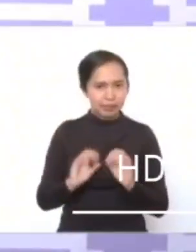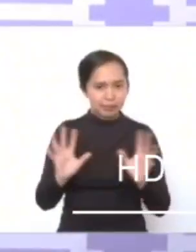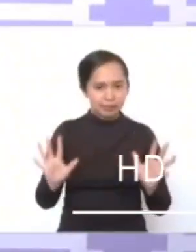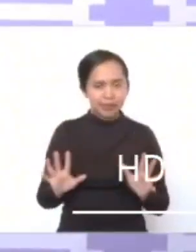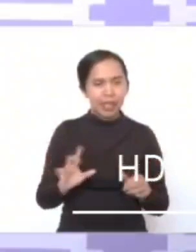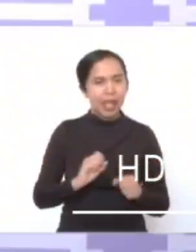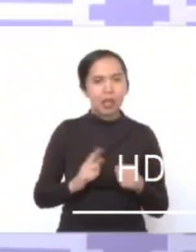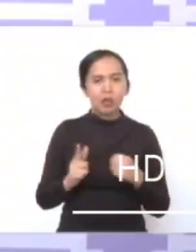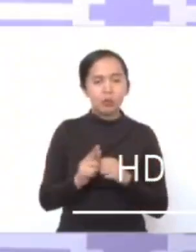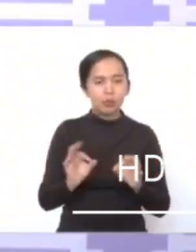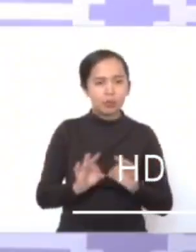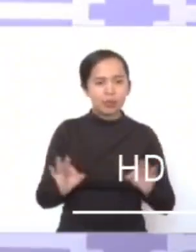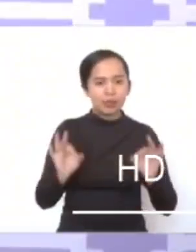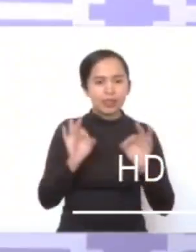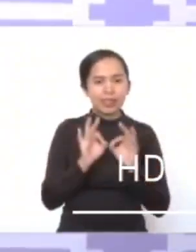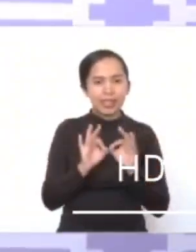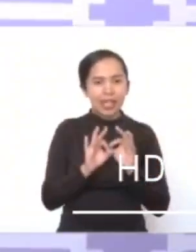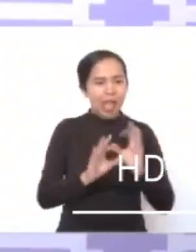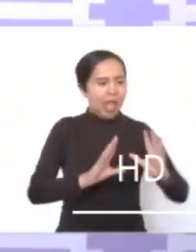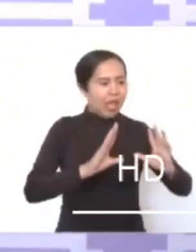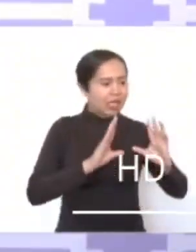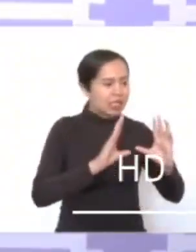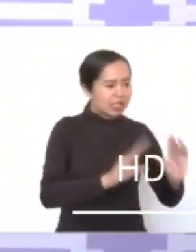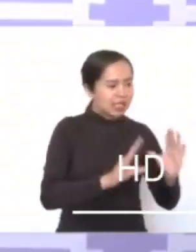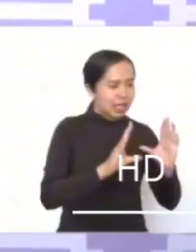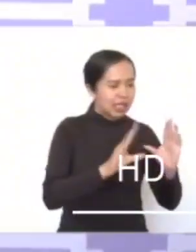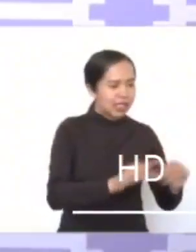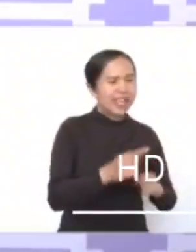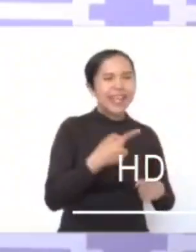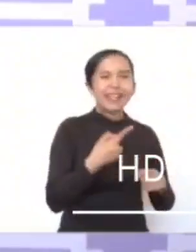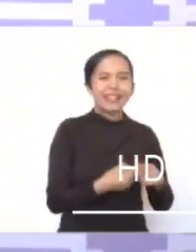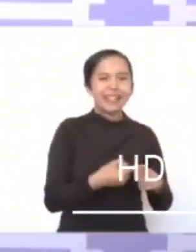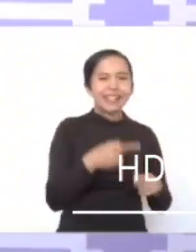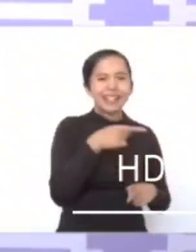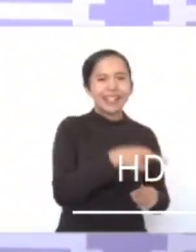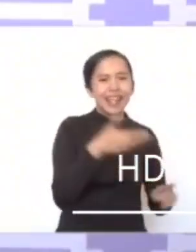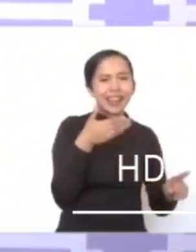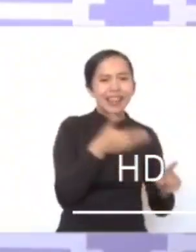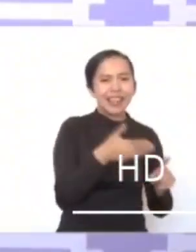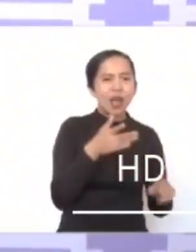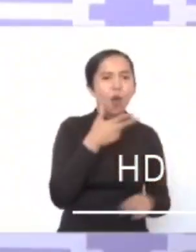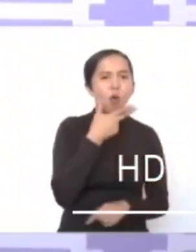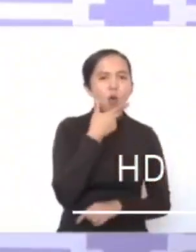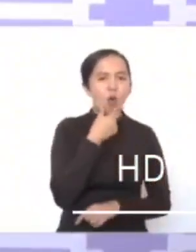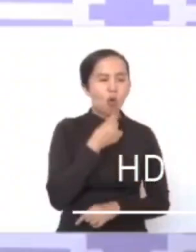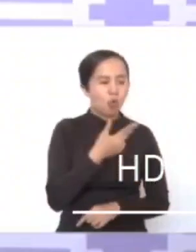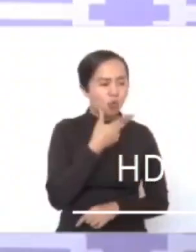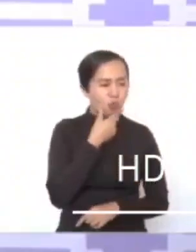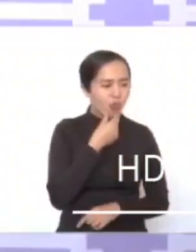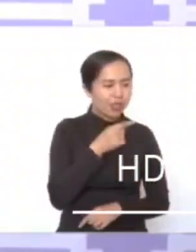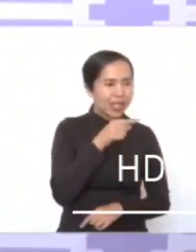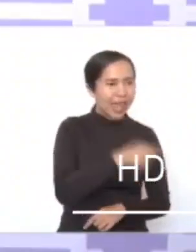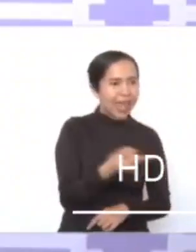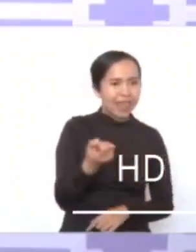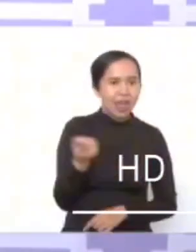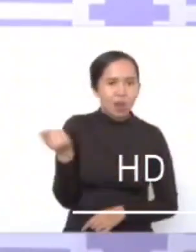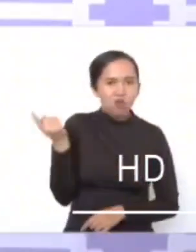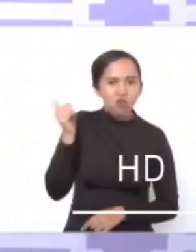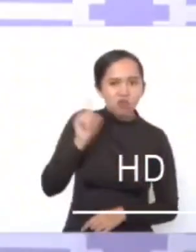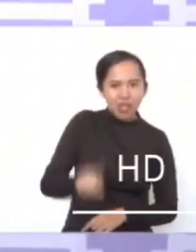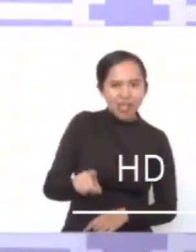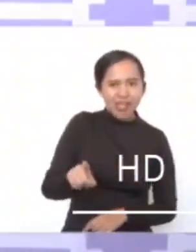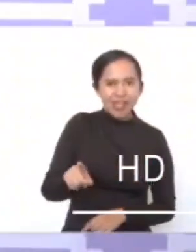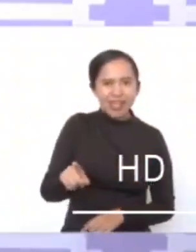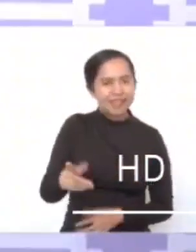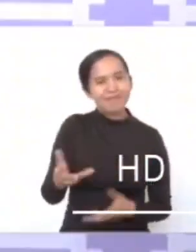cuestión fundamental: educar a los hombres como hombres y no como machos. Eso